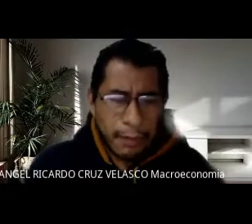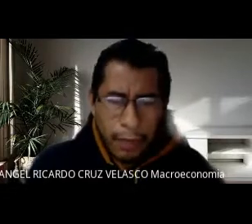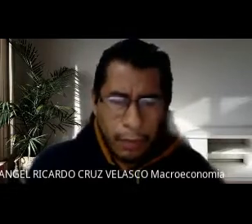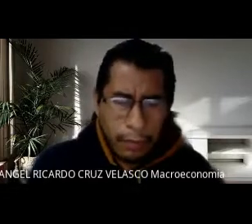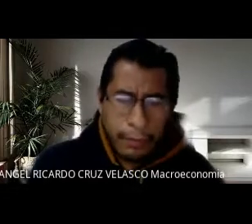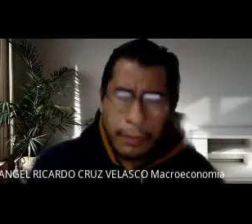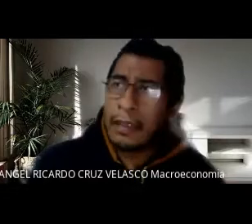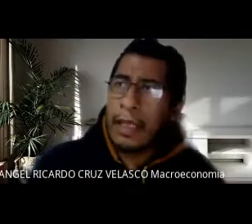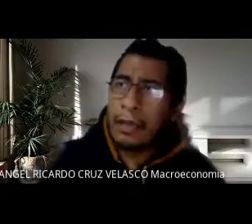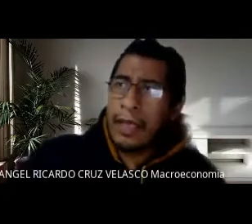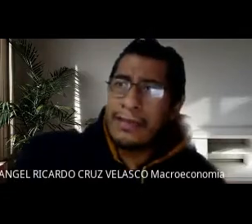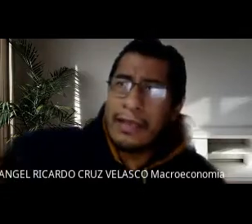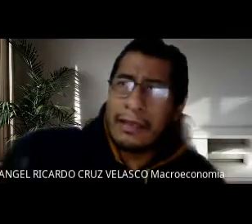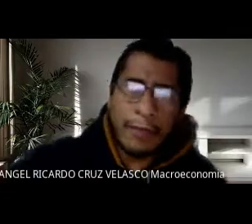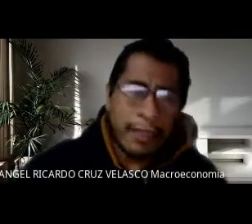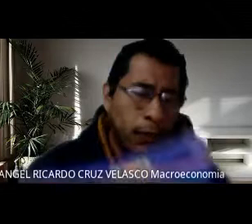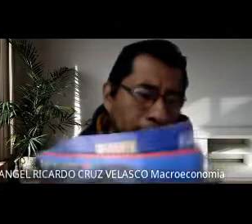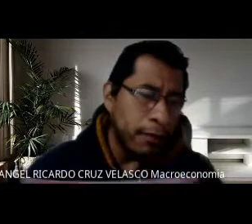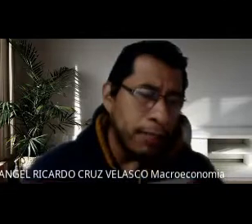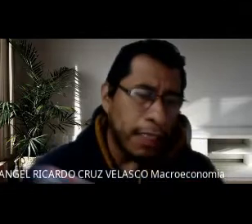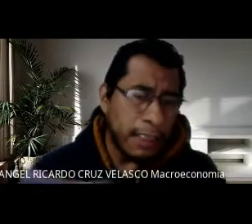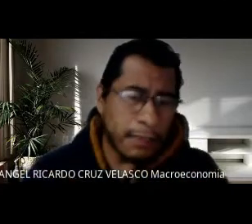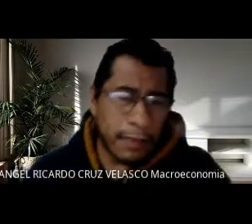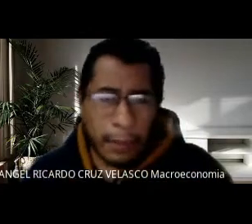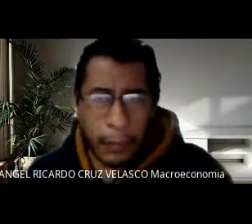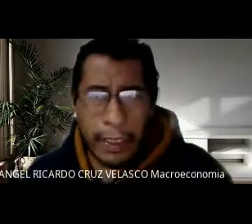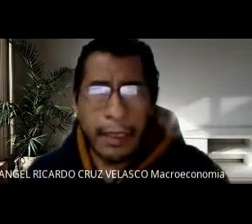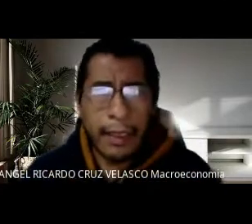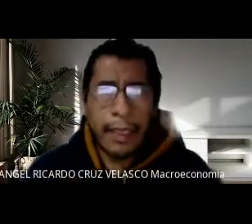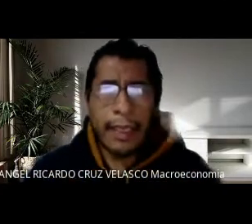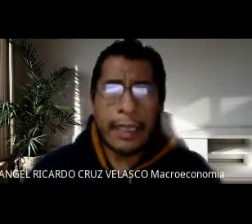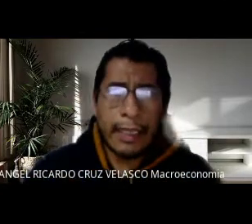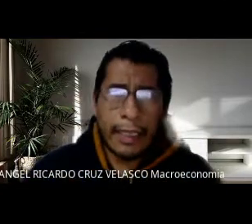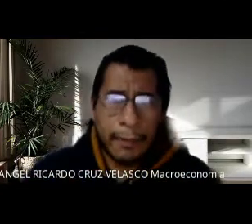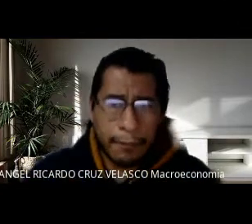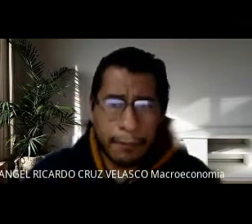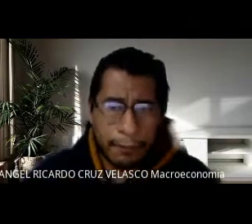Slim Helú, ¿no? Que durante el 94 se hizo del poder